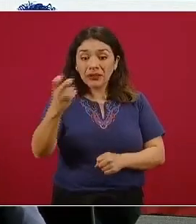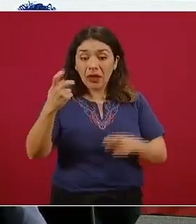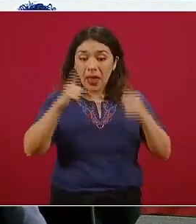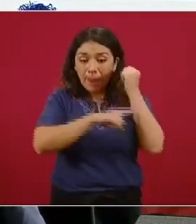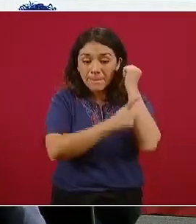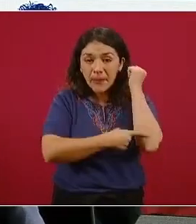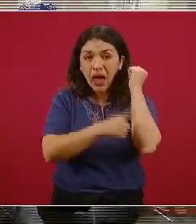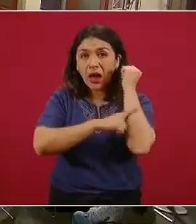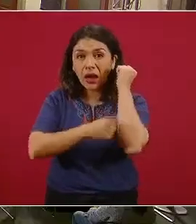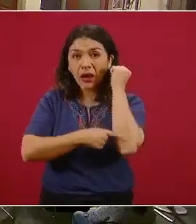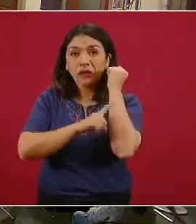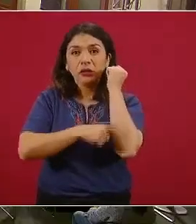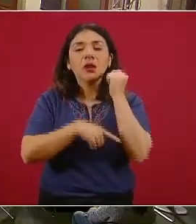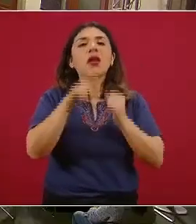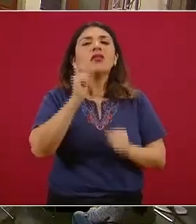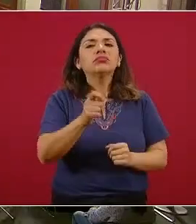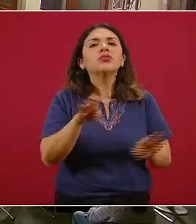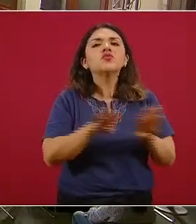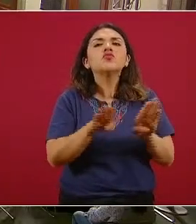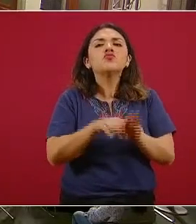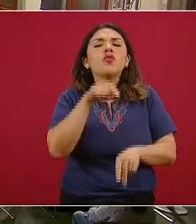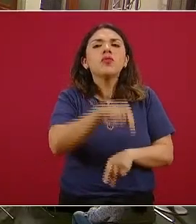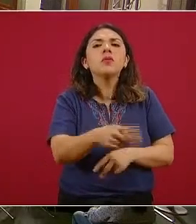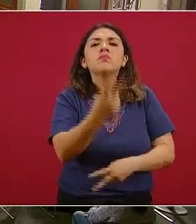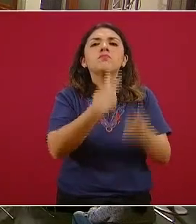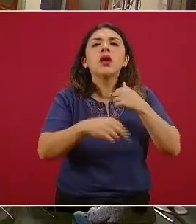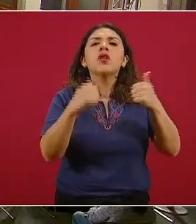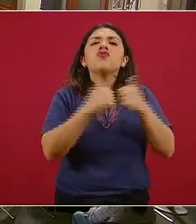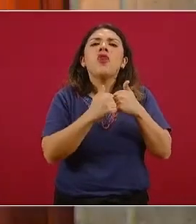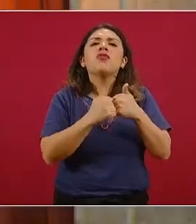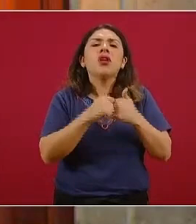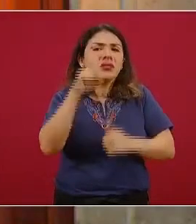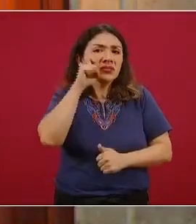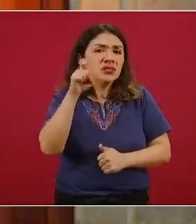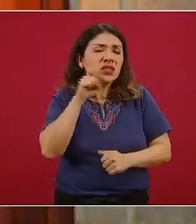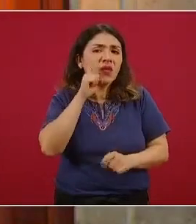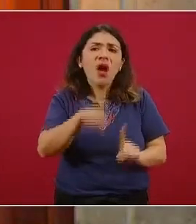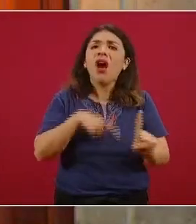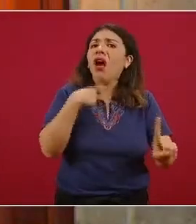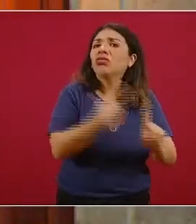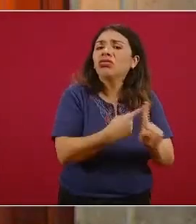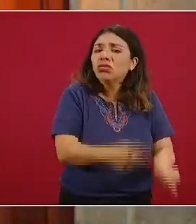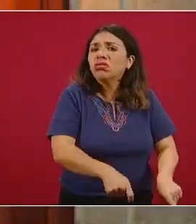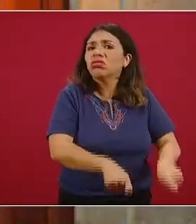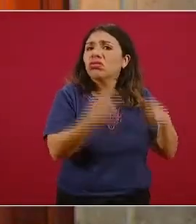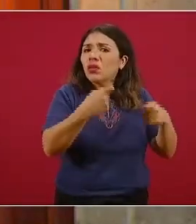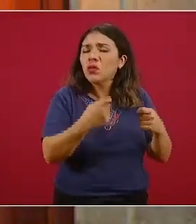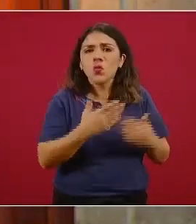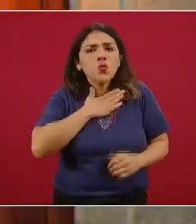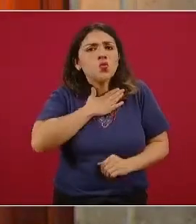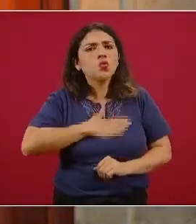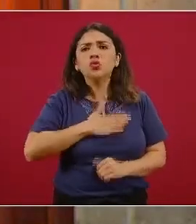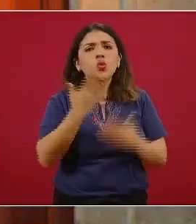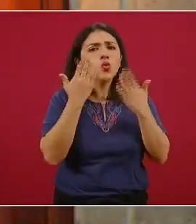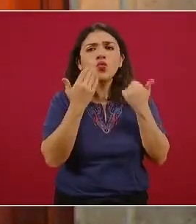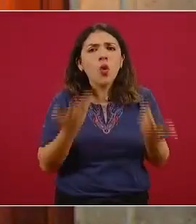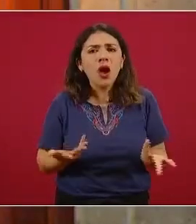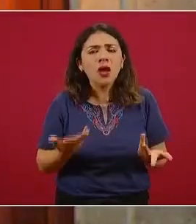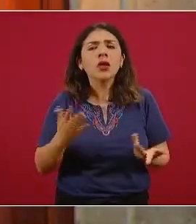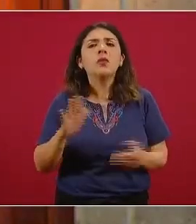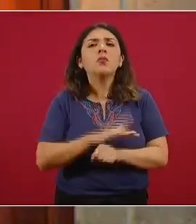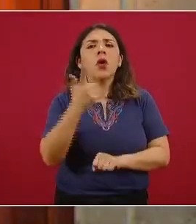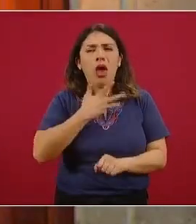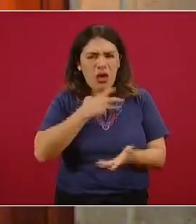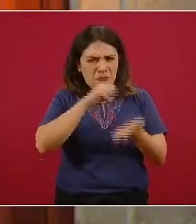embarazos son producto de relaciones de violencia, de inequidad, porque tenemos